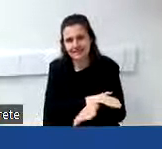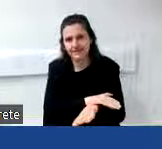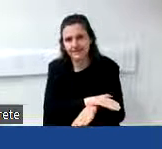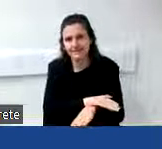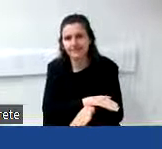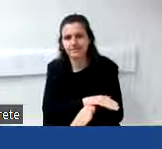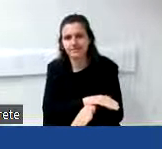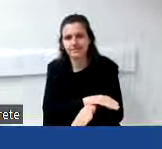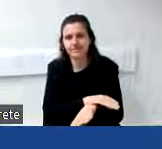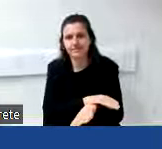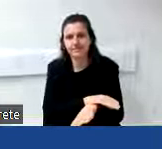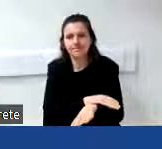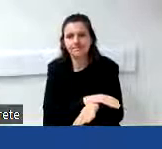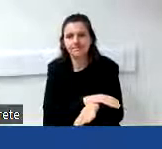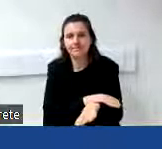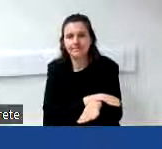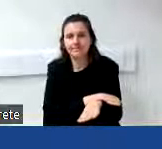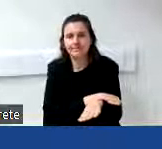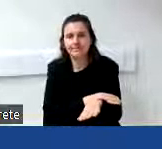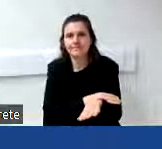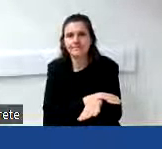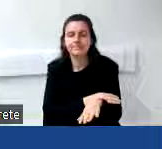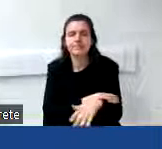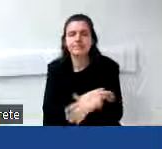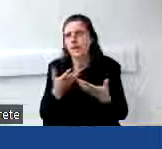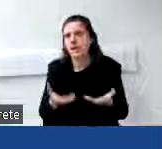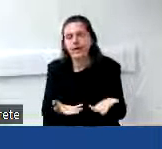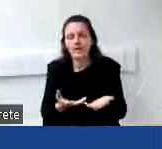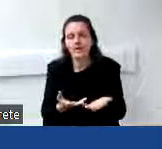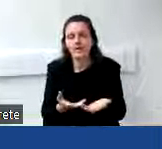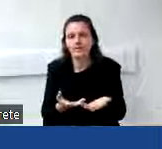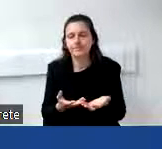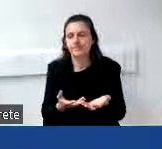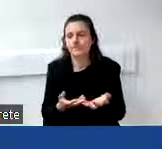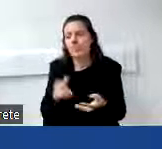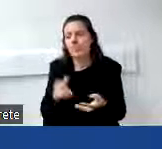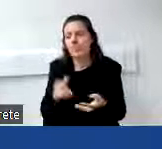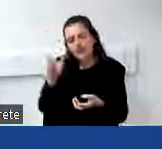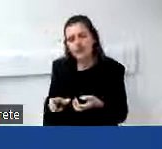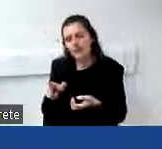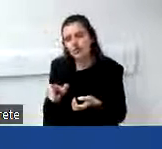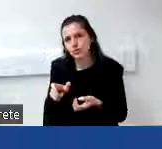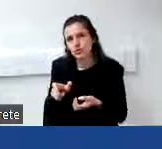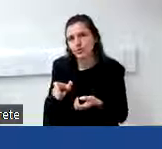la misma y al lugar desde el inicio al fin. Bueno, es como esto, ¿no? Si la persona, por ejemplo, viene de otro